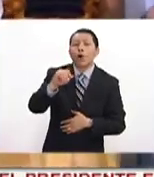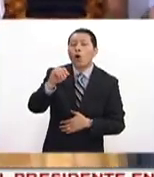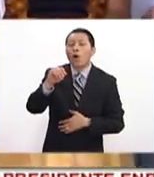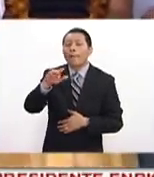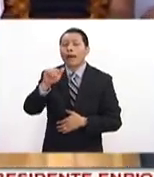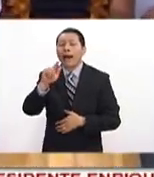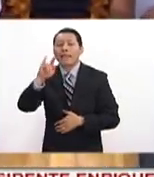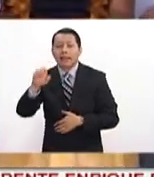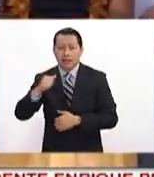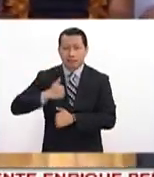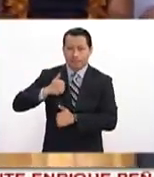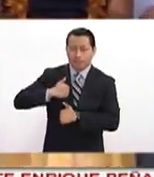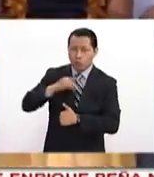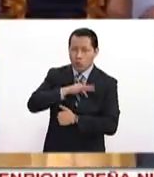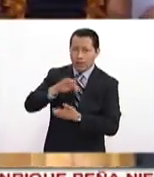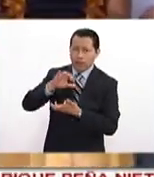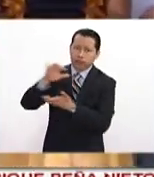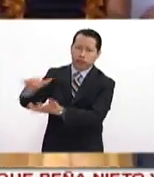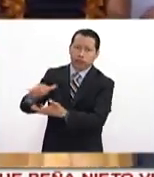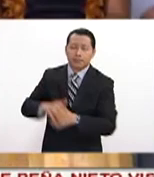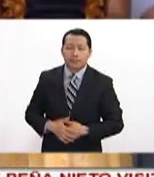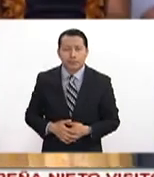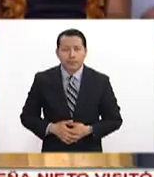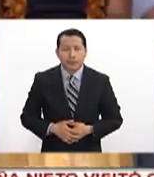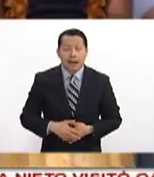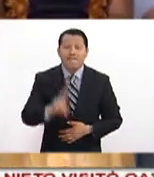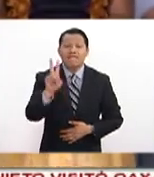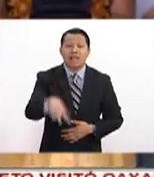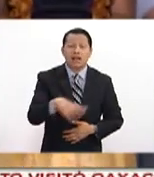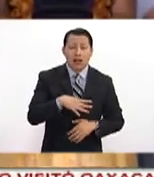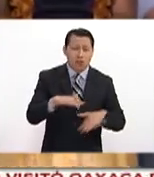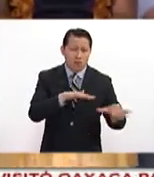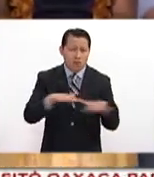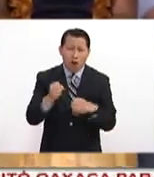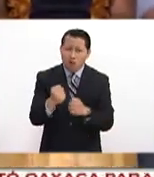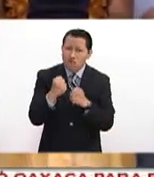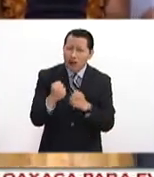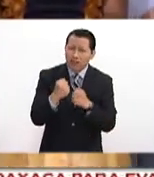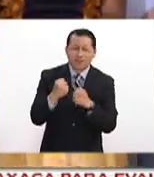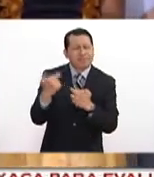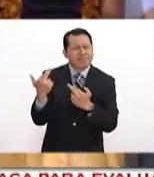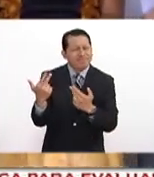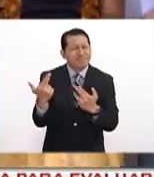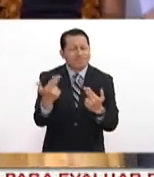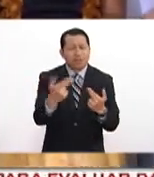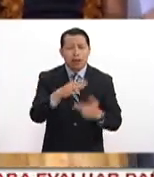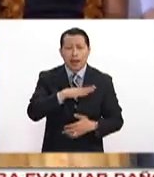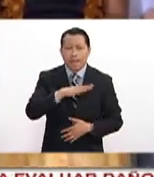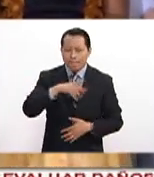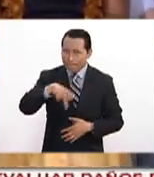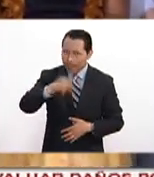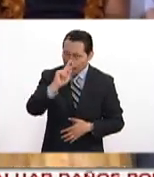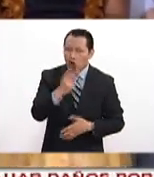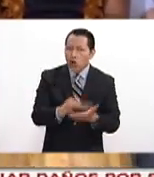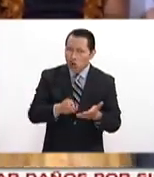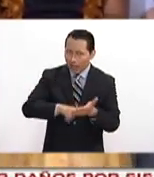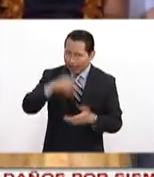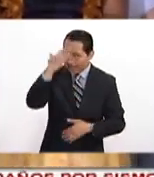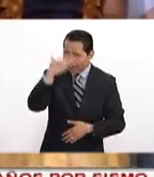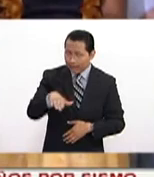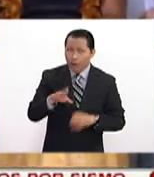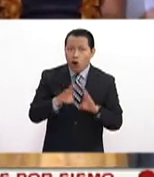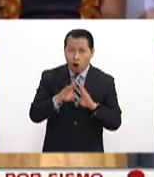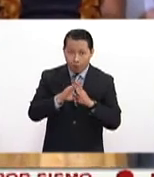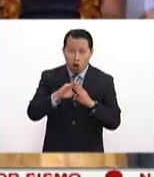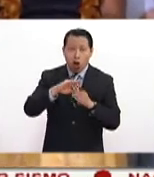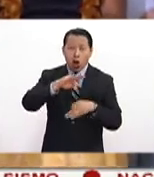Efectivamente, la fuerza de este sismo fue devastadora, pero también estamos ciertos que la fuerza de la